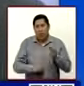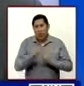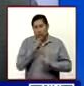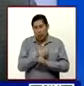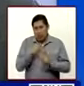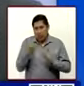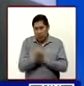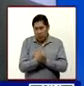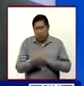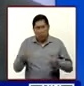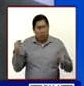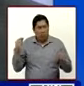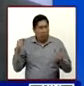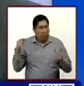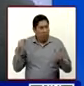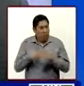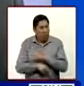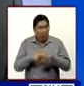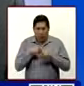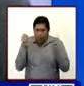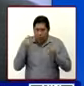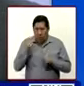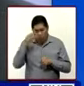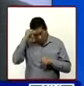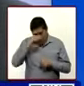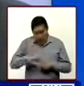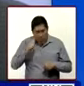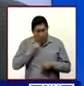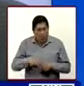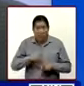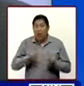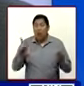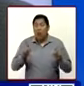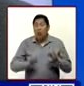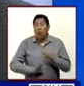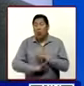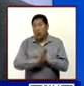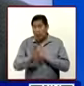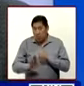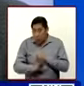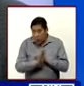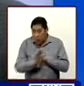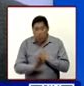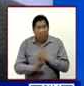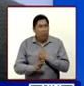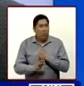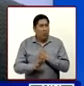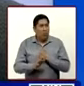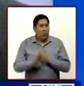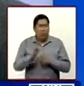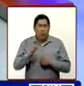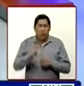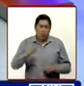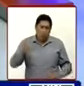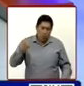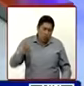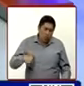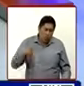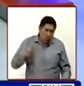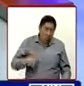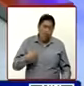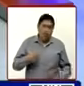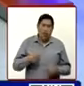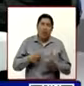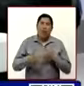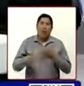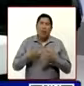caso, no solamente los infanticidios. Sí. Pero para esto se tiene que garantizar primero unos operadores de justicia totalmente